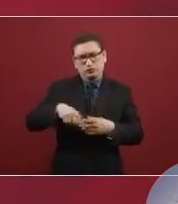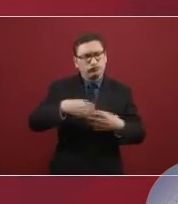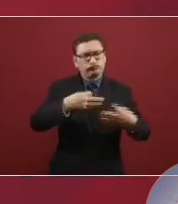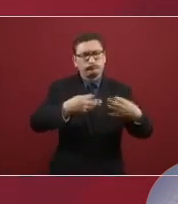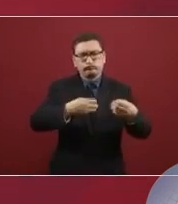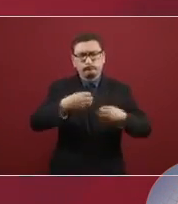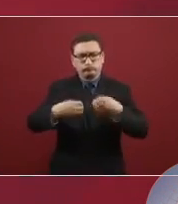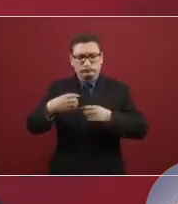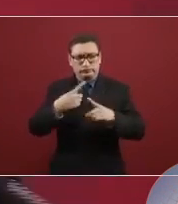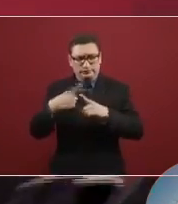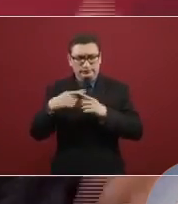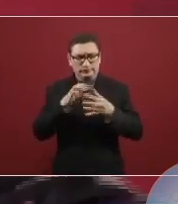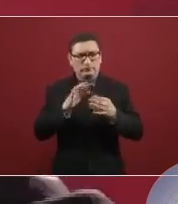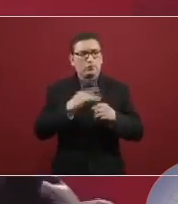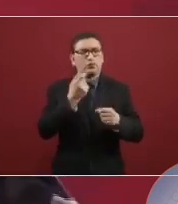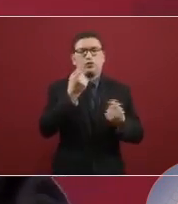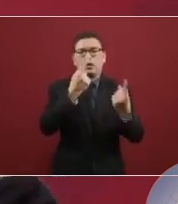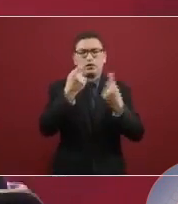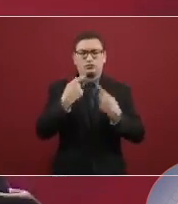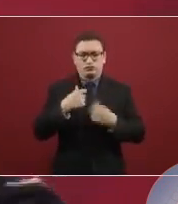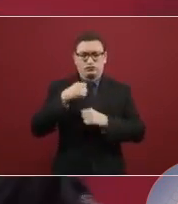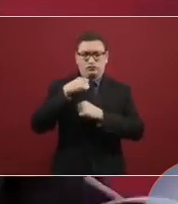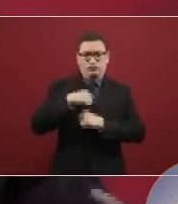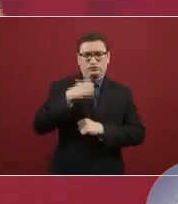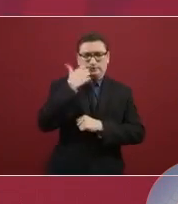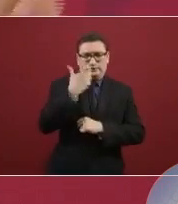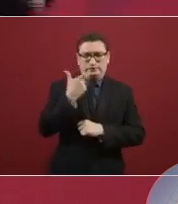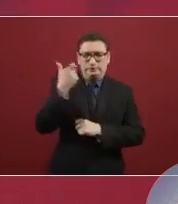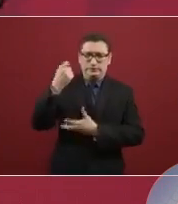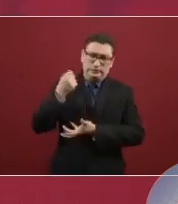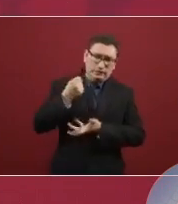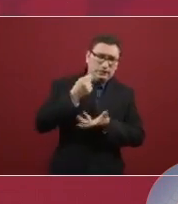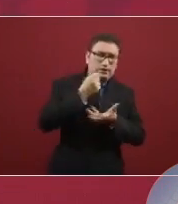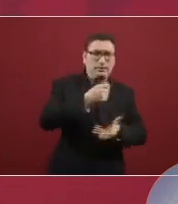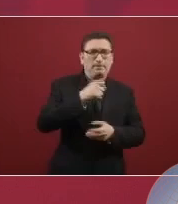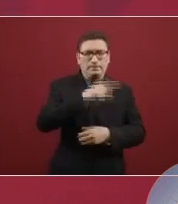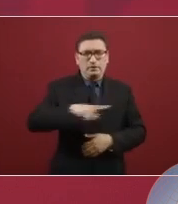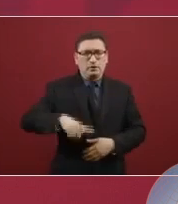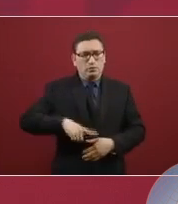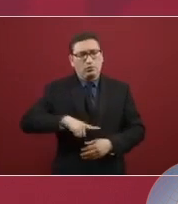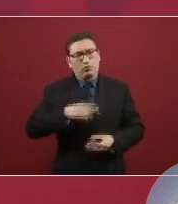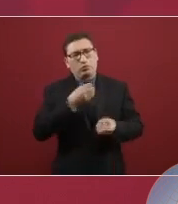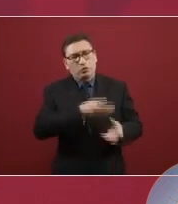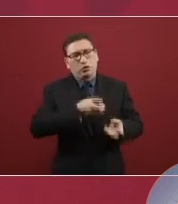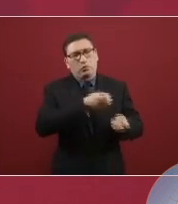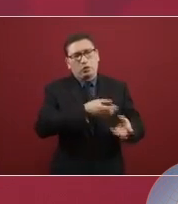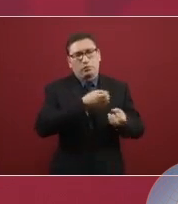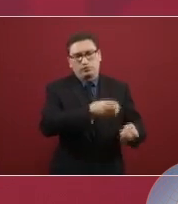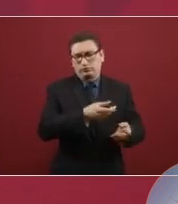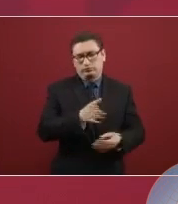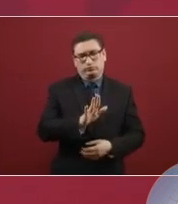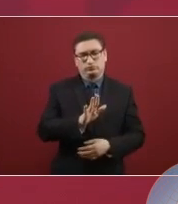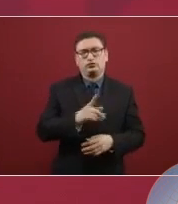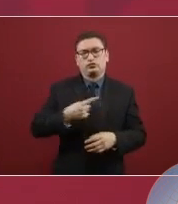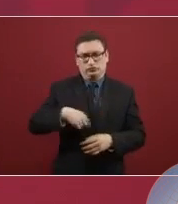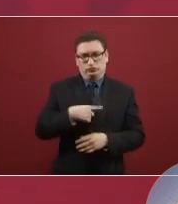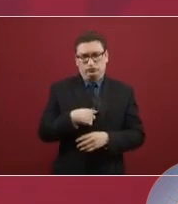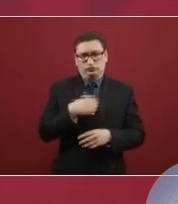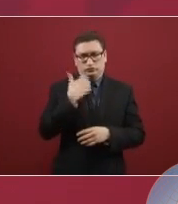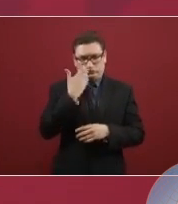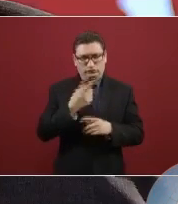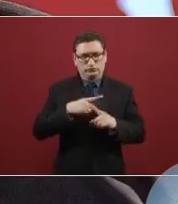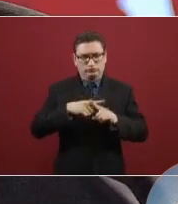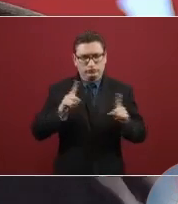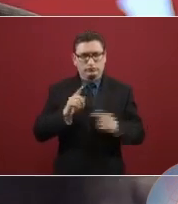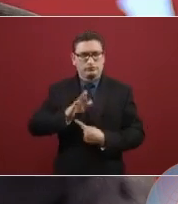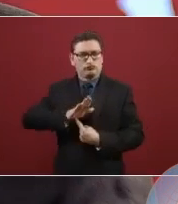autoridades que quieren que se siga entregando el dinero de la misma forma Entonces vamos a